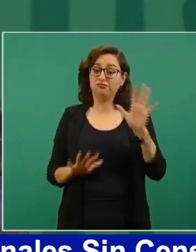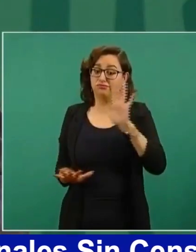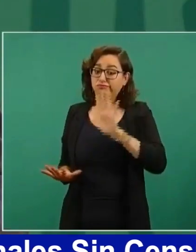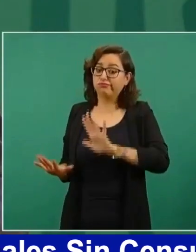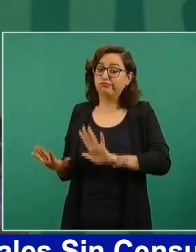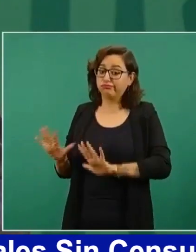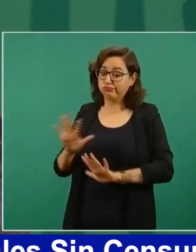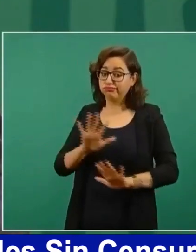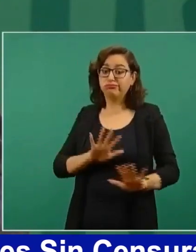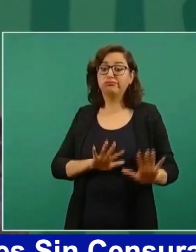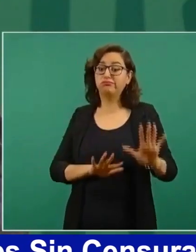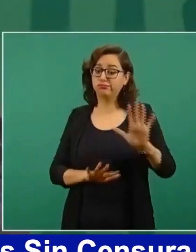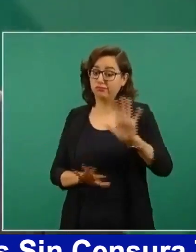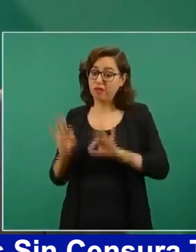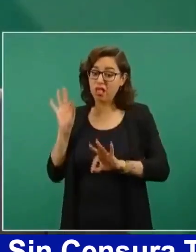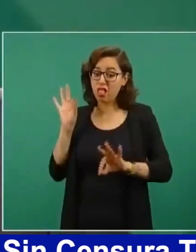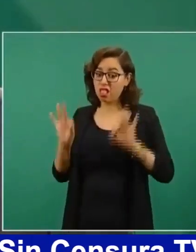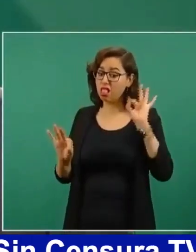Entonces, es